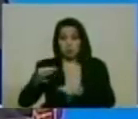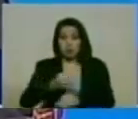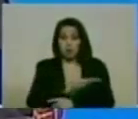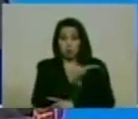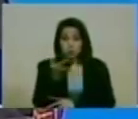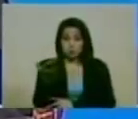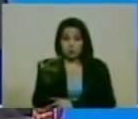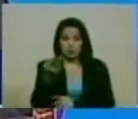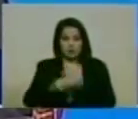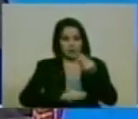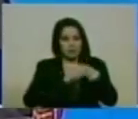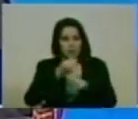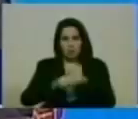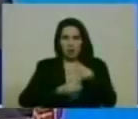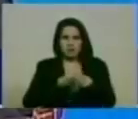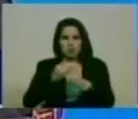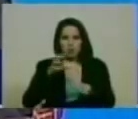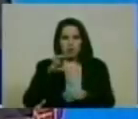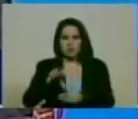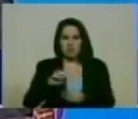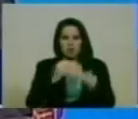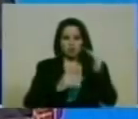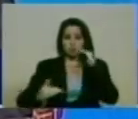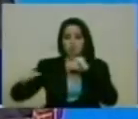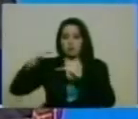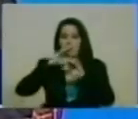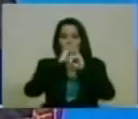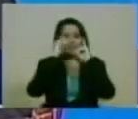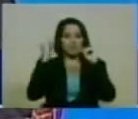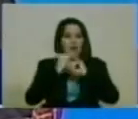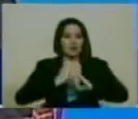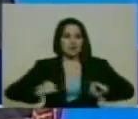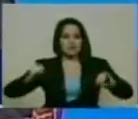de que nos van a llevar a un estado superior de felicidad,